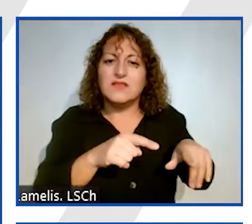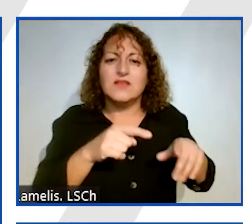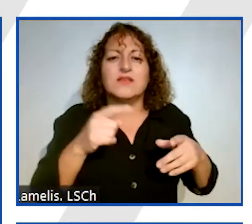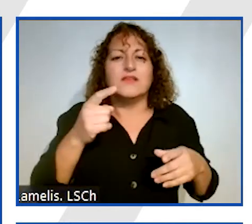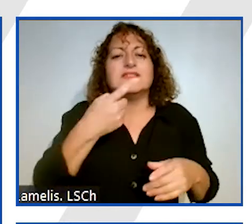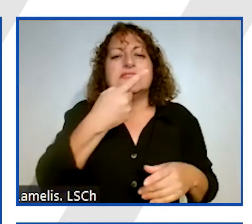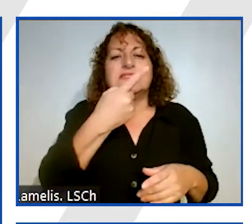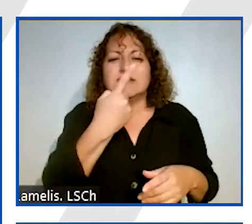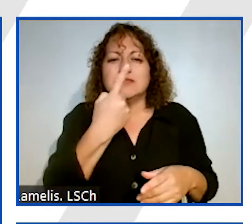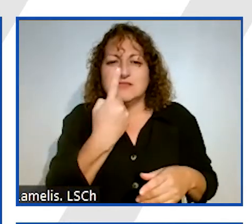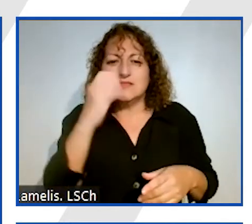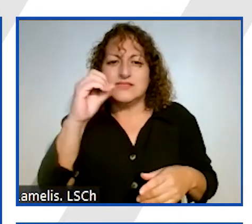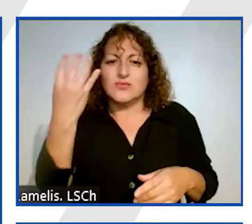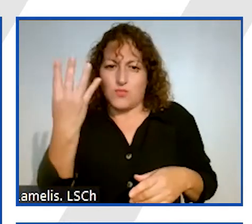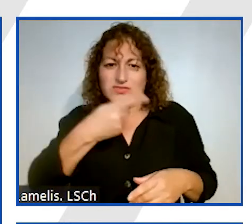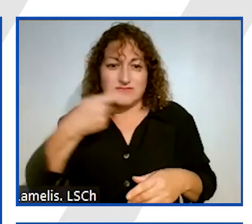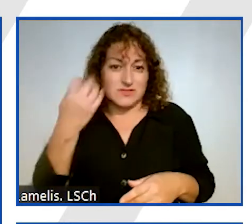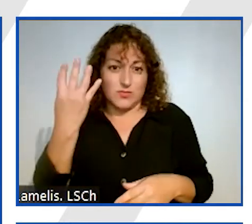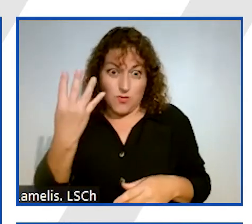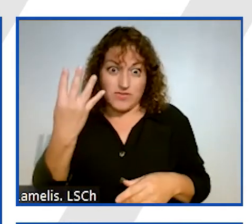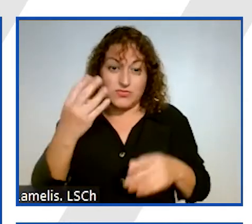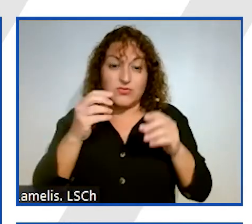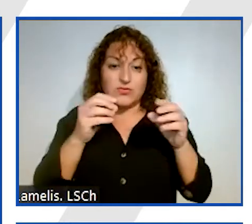124 especies de peces. Por ahí está el número.